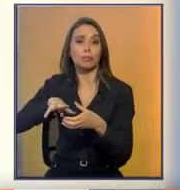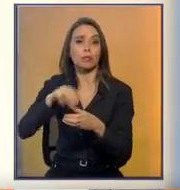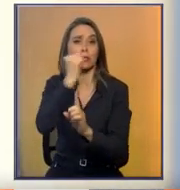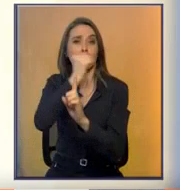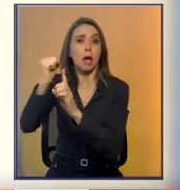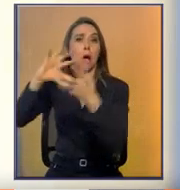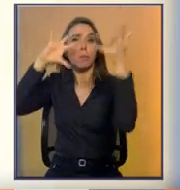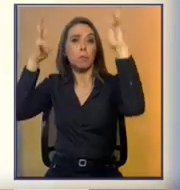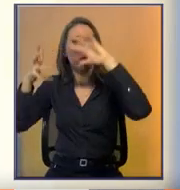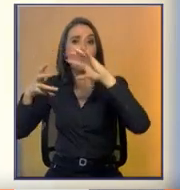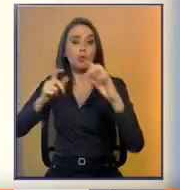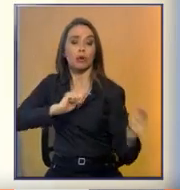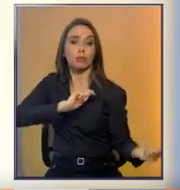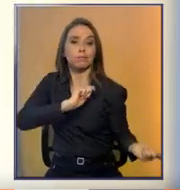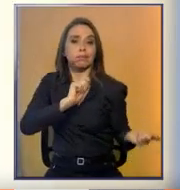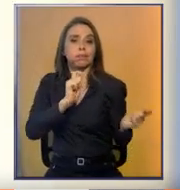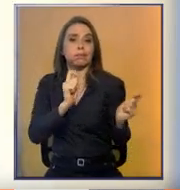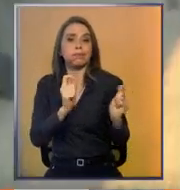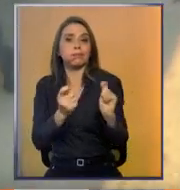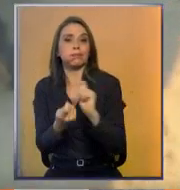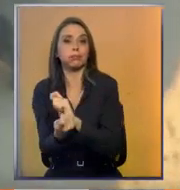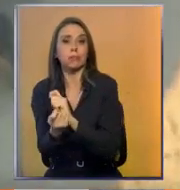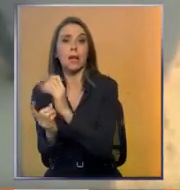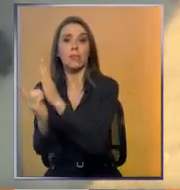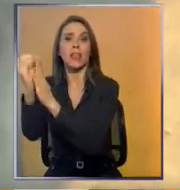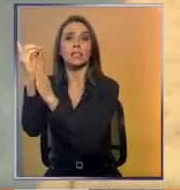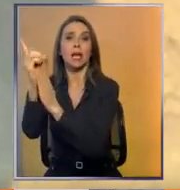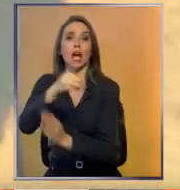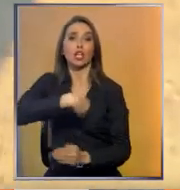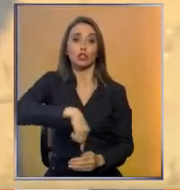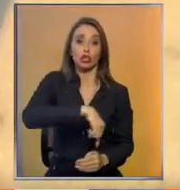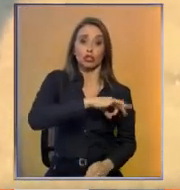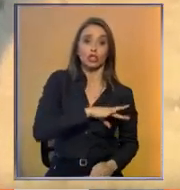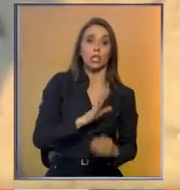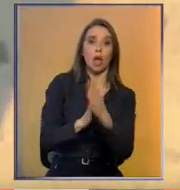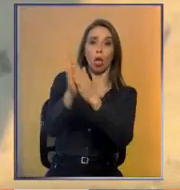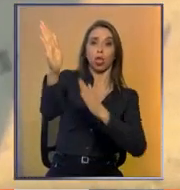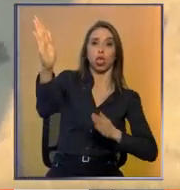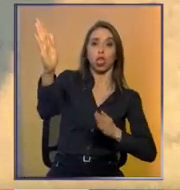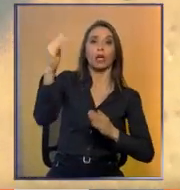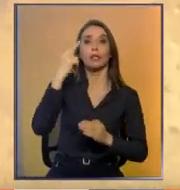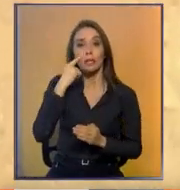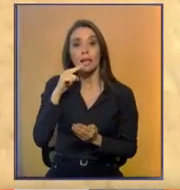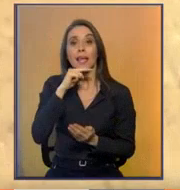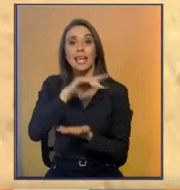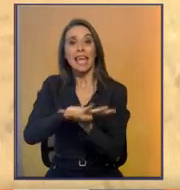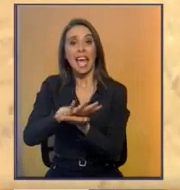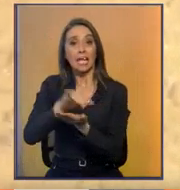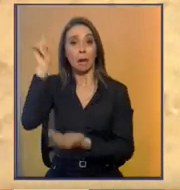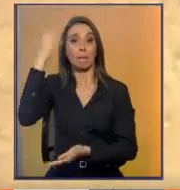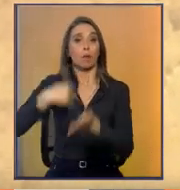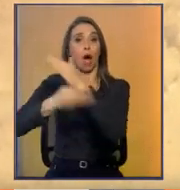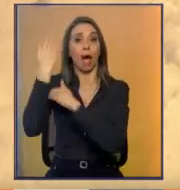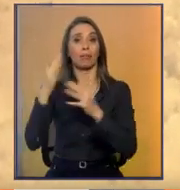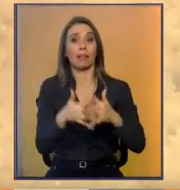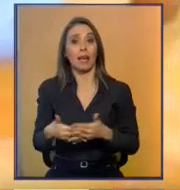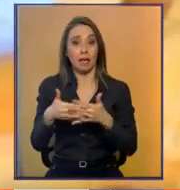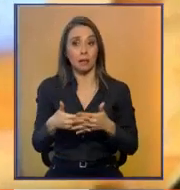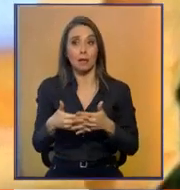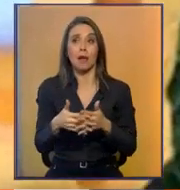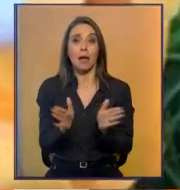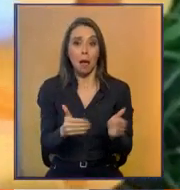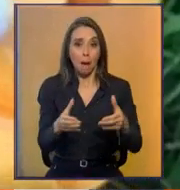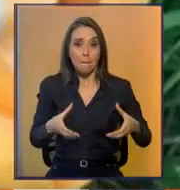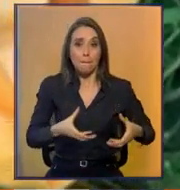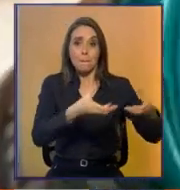mundial ha evolucionado, nosotros nos hemos quedado atrás. A modo de ejemplo, lo sucedido el año pasado en Estados Unidos. Varios paquetes